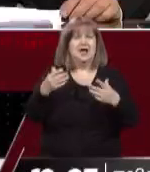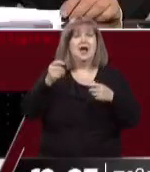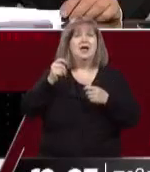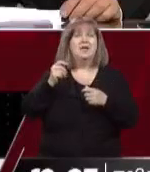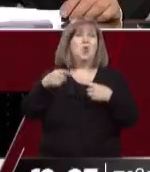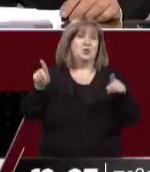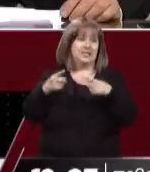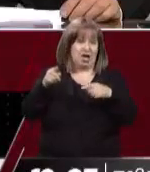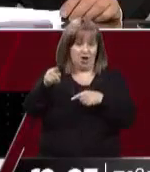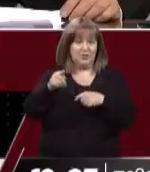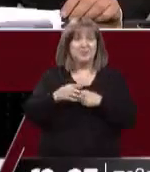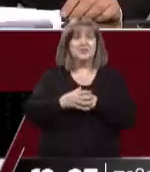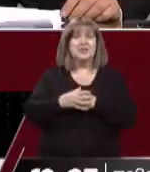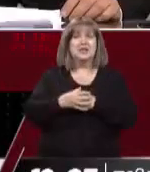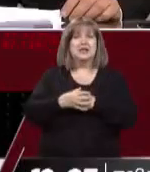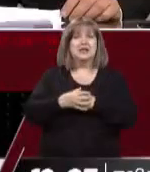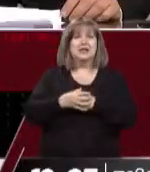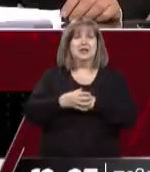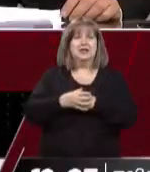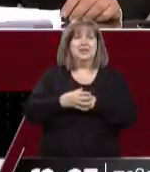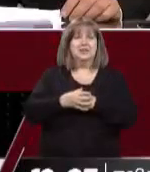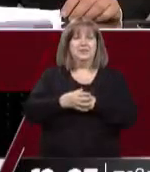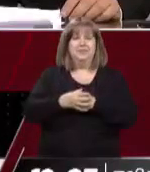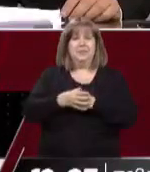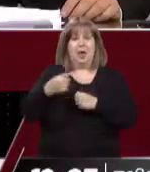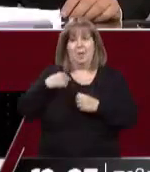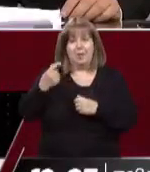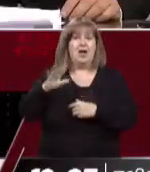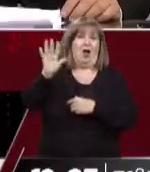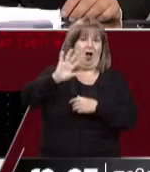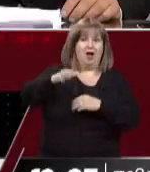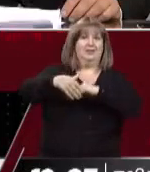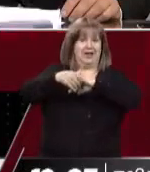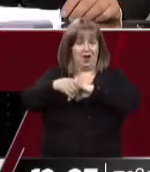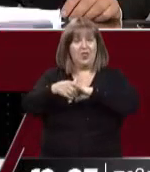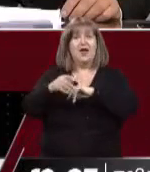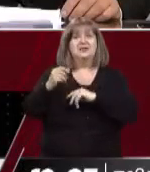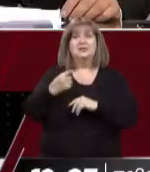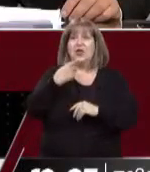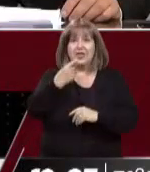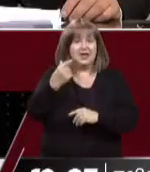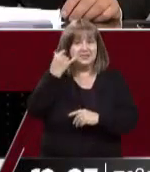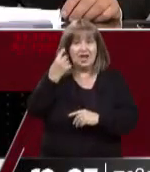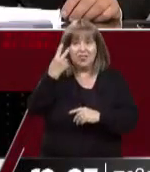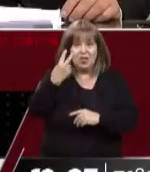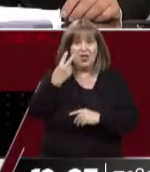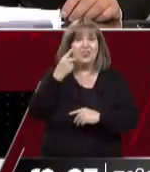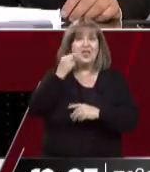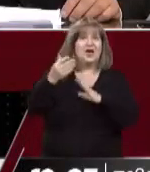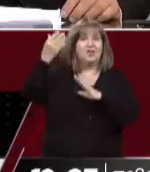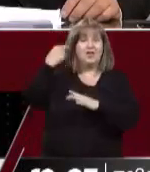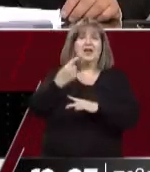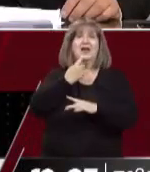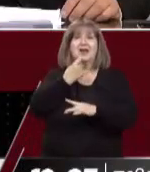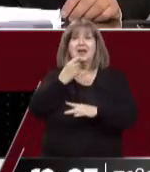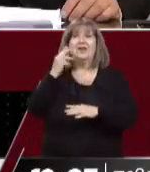realidad, lo primero que me salió fue saludarlo. Le dije, hace dos días te estaba viendo en River, me dio las gracias,